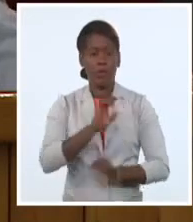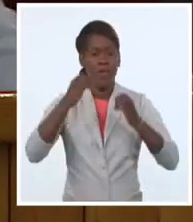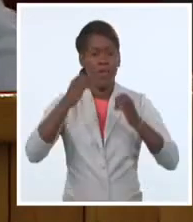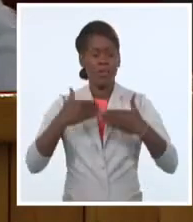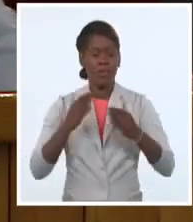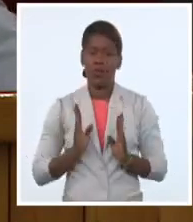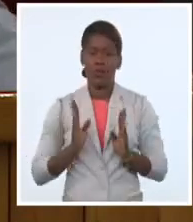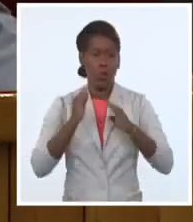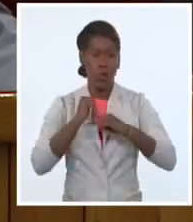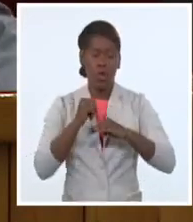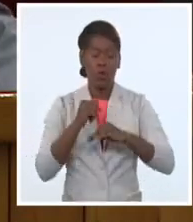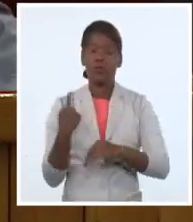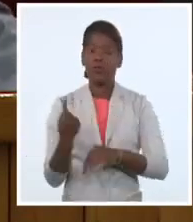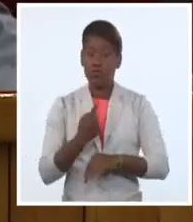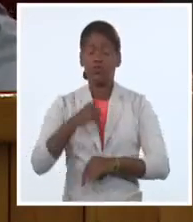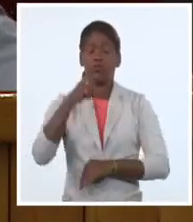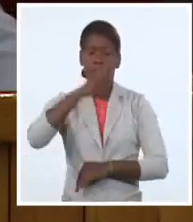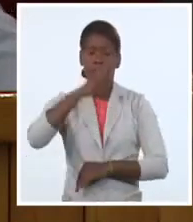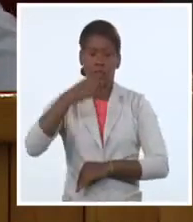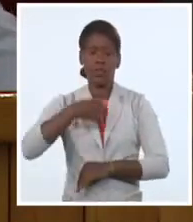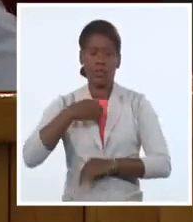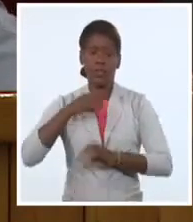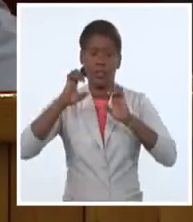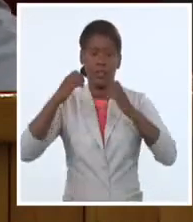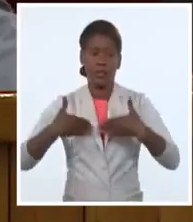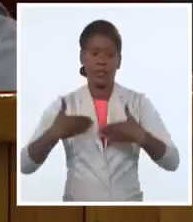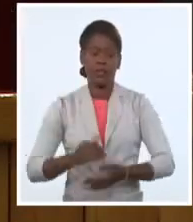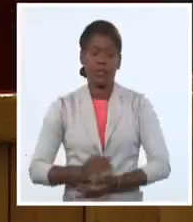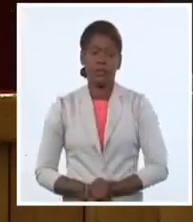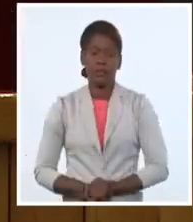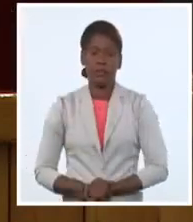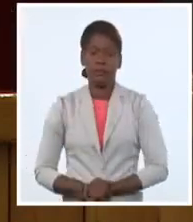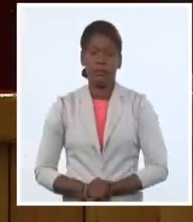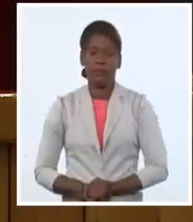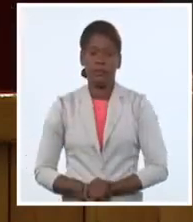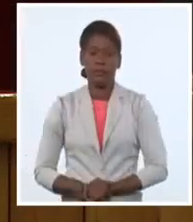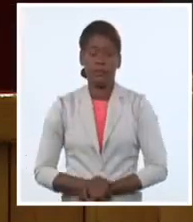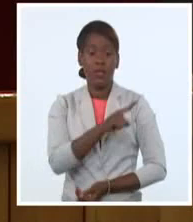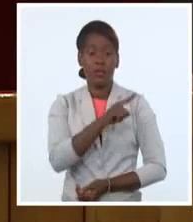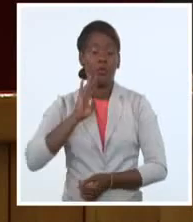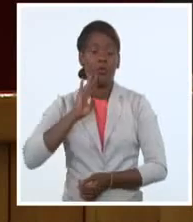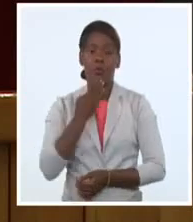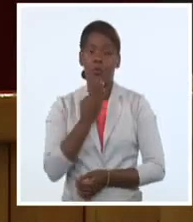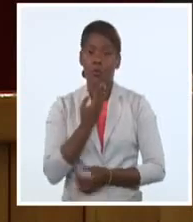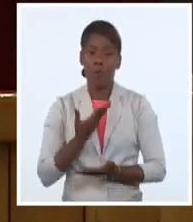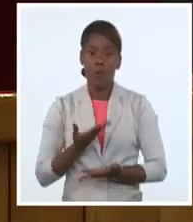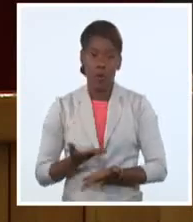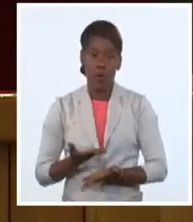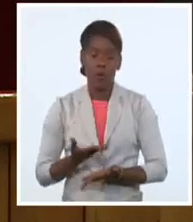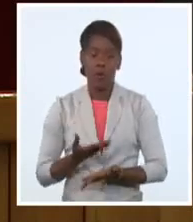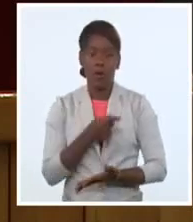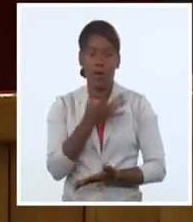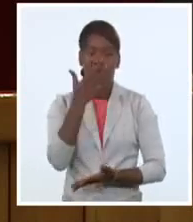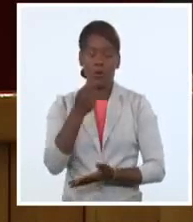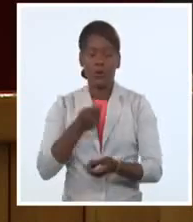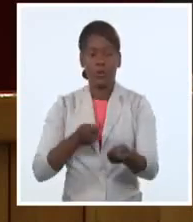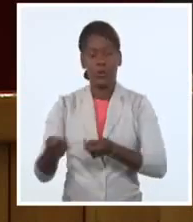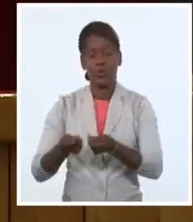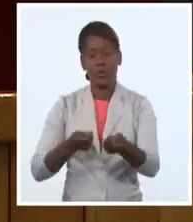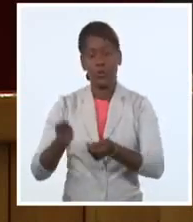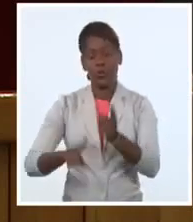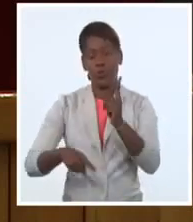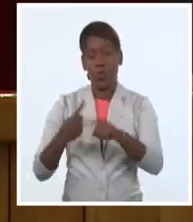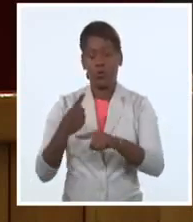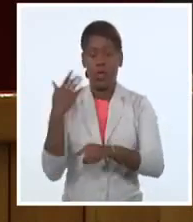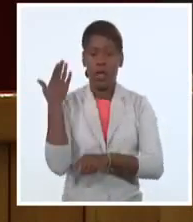el diseño del imperialismo contra Cuba. Ya no valen las hipócritas tapaderas y los engaños sobre una supuesta